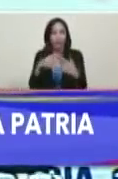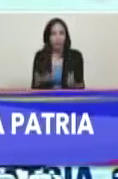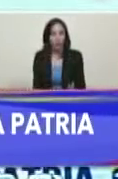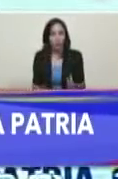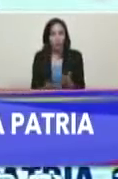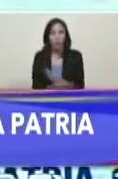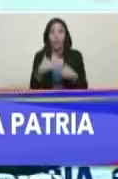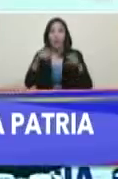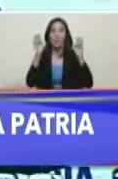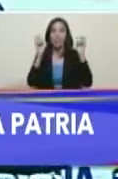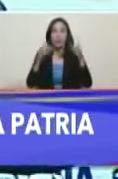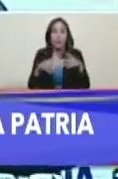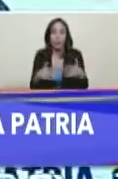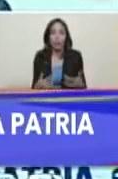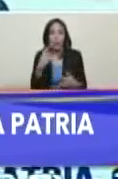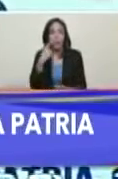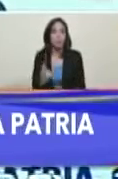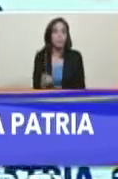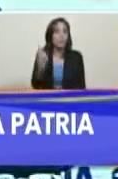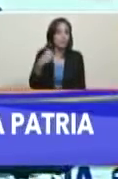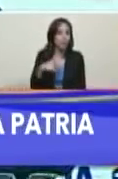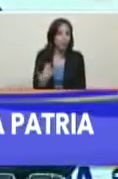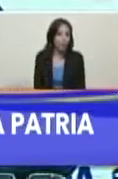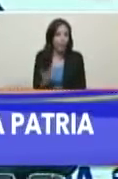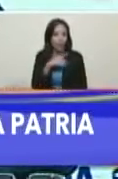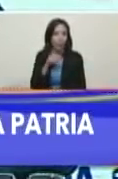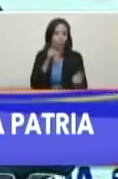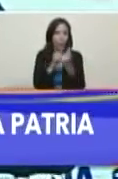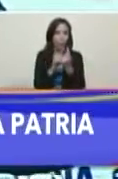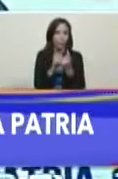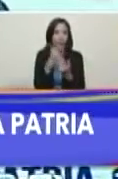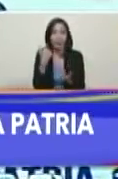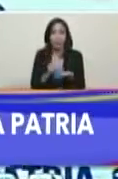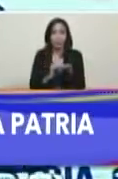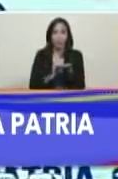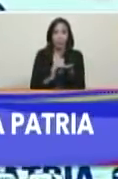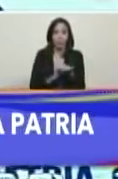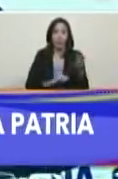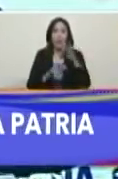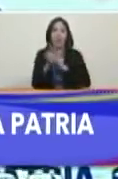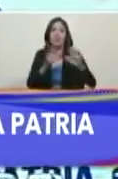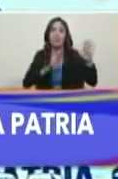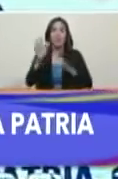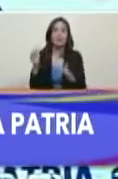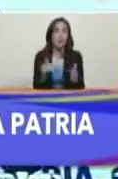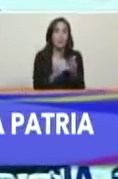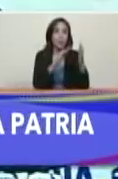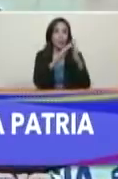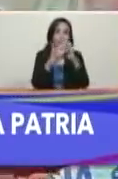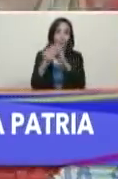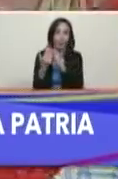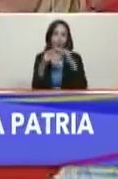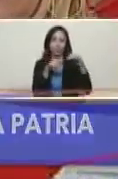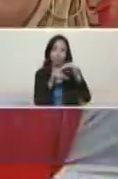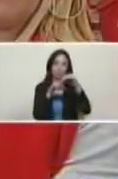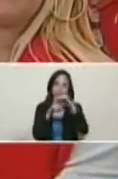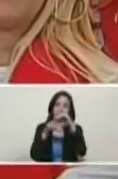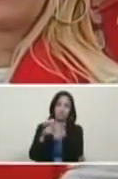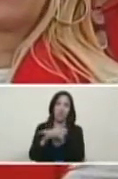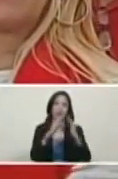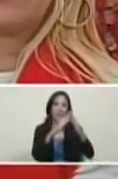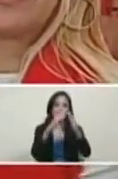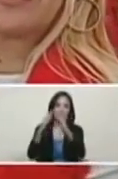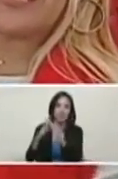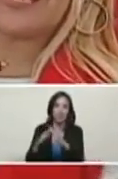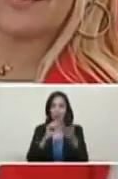los temas principales que hay que atender en estas 13.000 comunidades que hemos visitado casa por